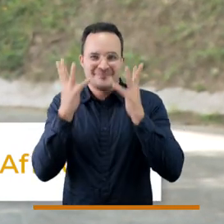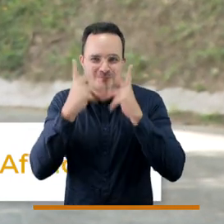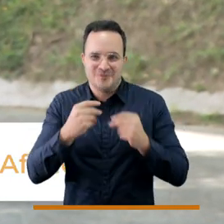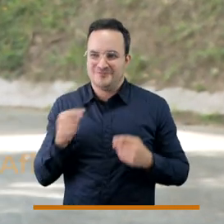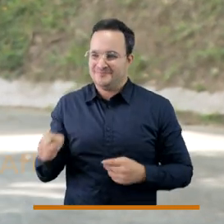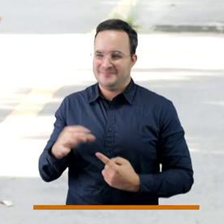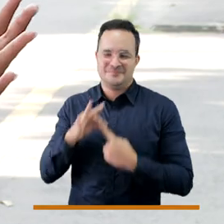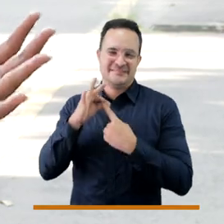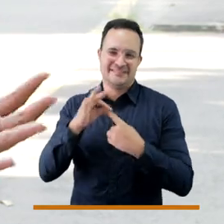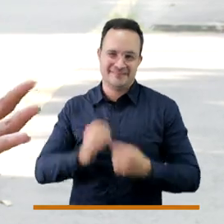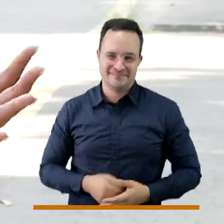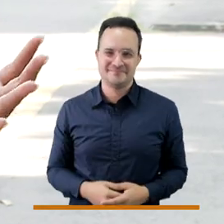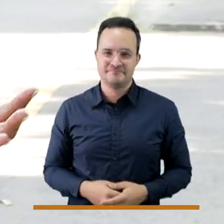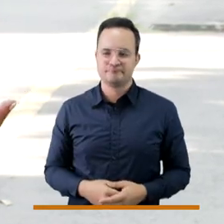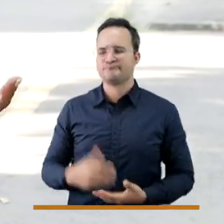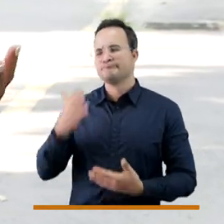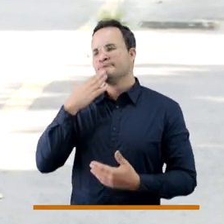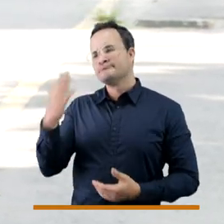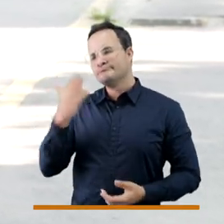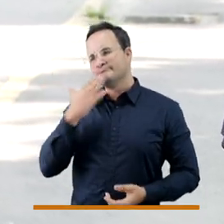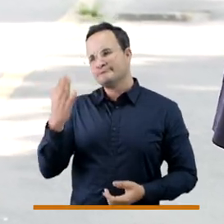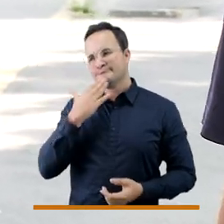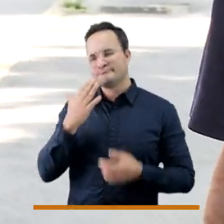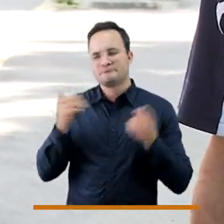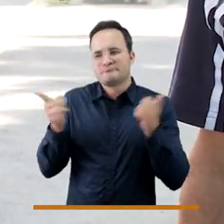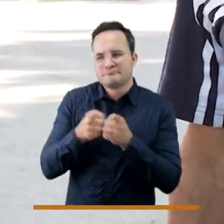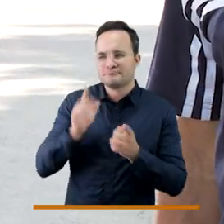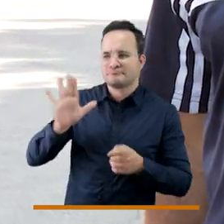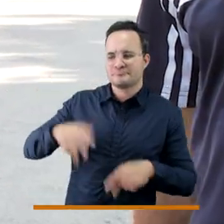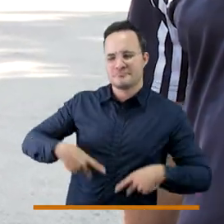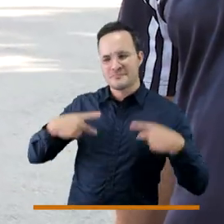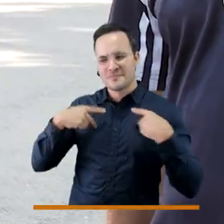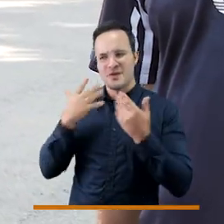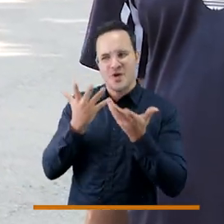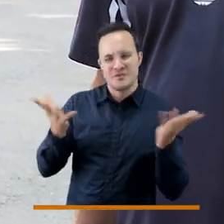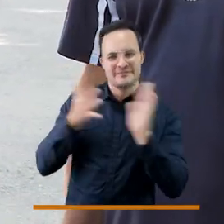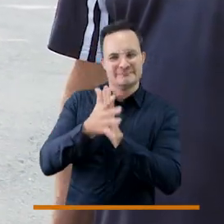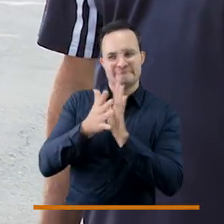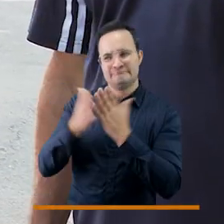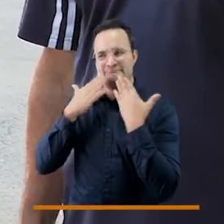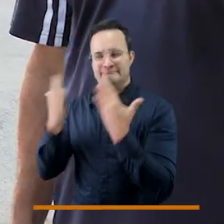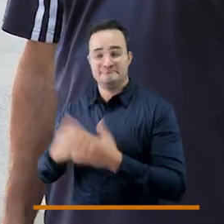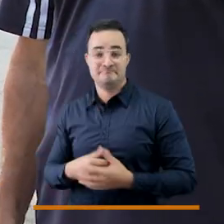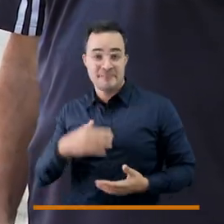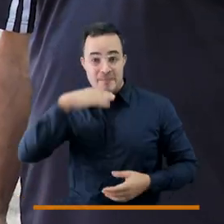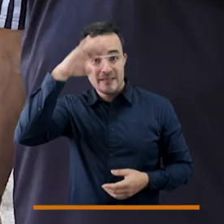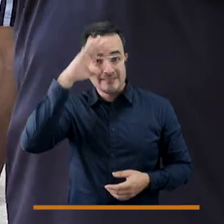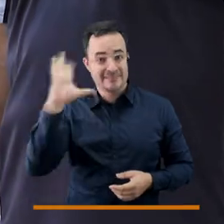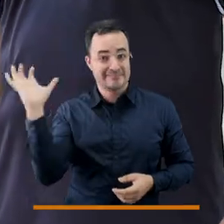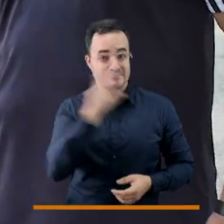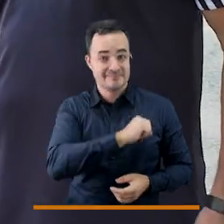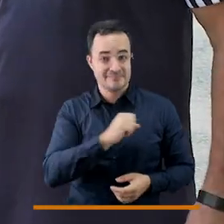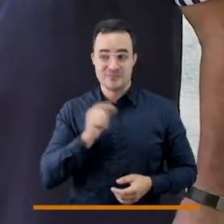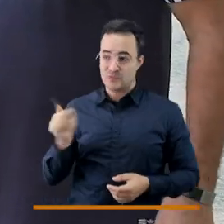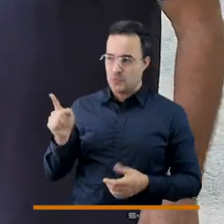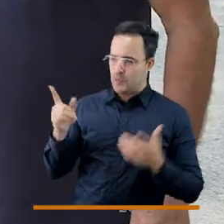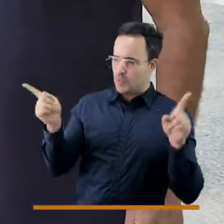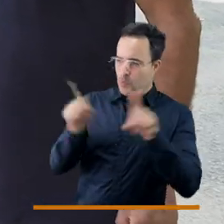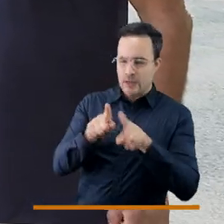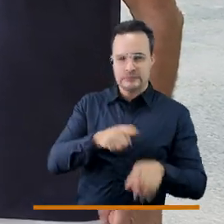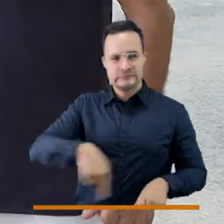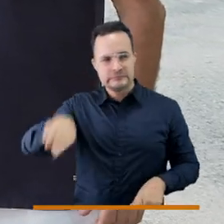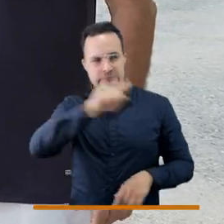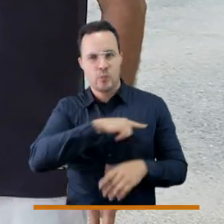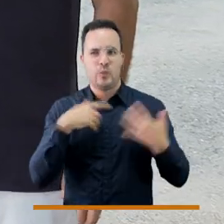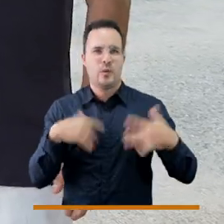maravilla. Muchas gracias, Pájaro, por contarnos un pedacito de su vida. Medellín necesita más personas como usted, tan